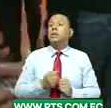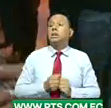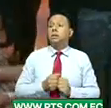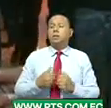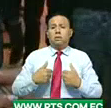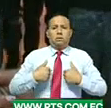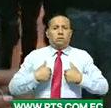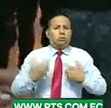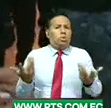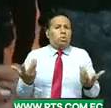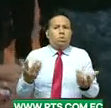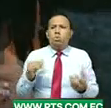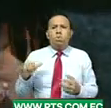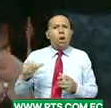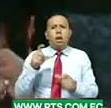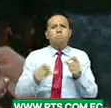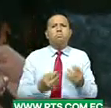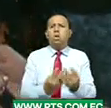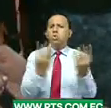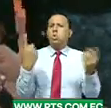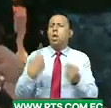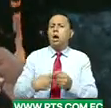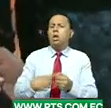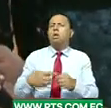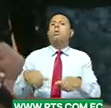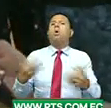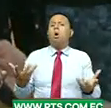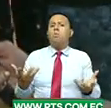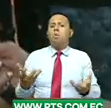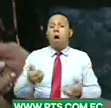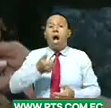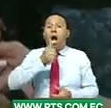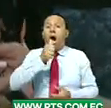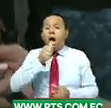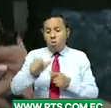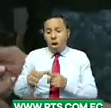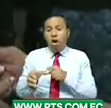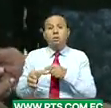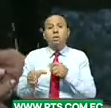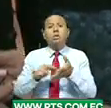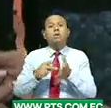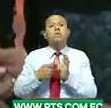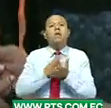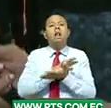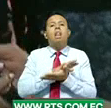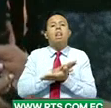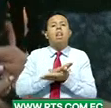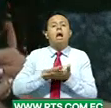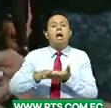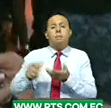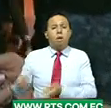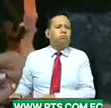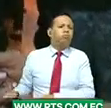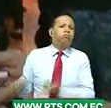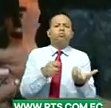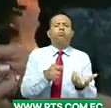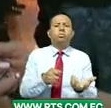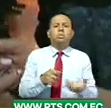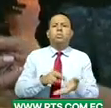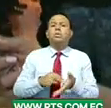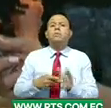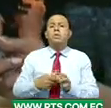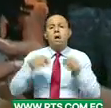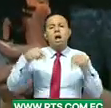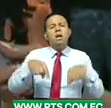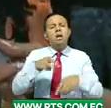hecho lo que cualquier quiteño hubiera hecho. El agua es una muestra de pureza, de limpieza. El municipio de Quito debe ser